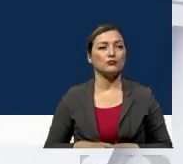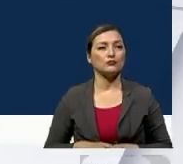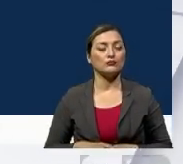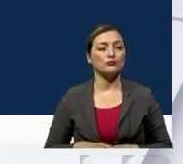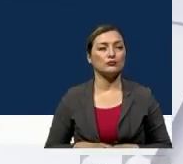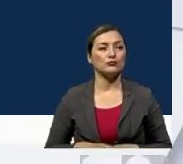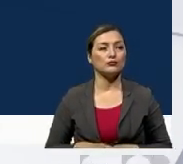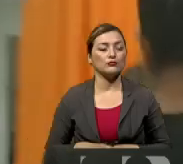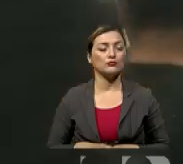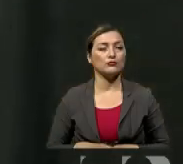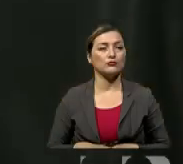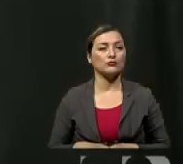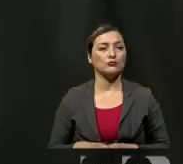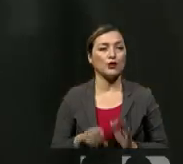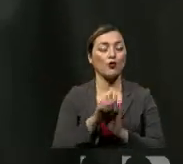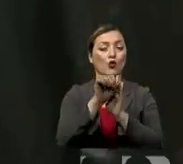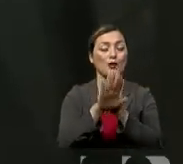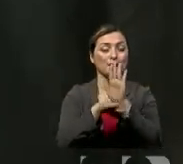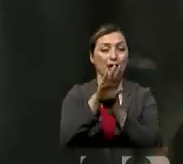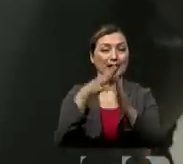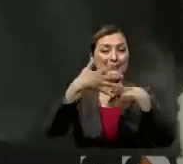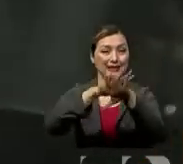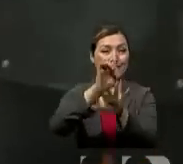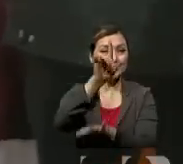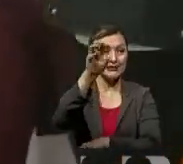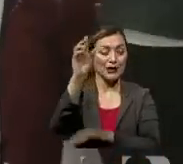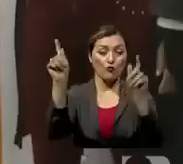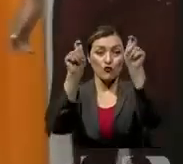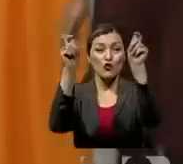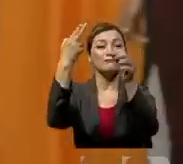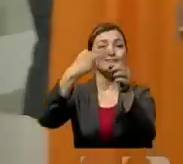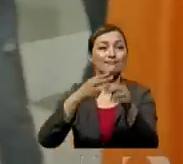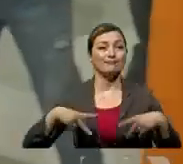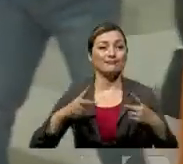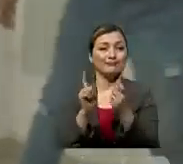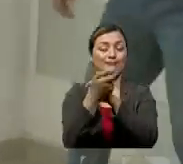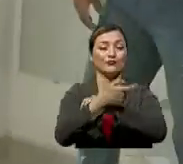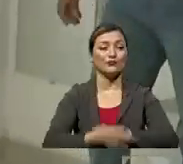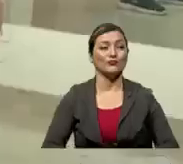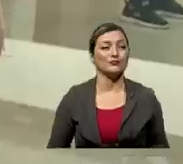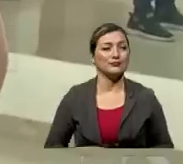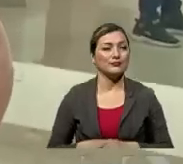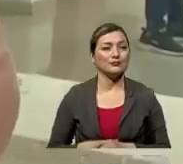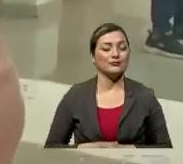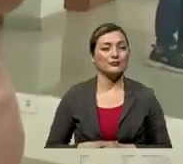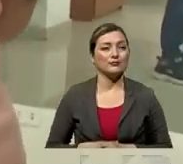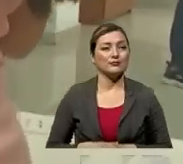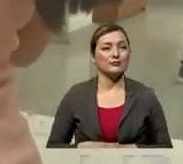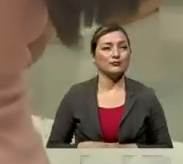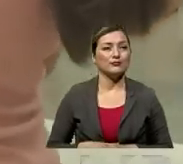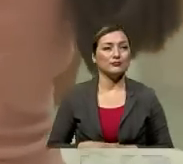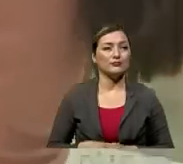099-8999-152 y con su aporte, más de los 100 integrantes de la fundación podrán cambiar sus vidas. En Quito, Juan Miguel